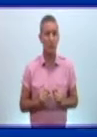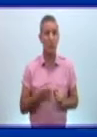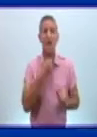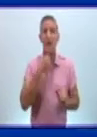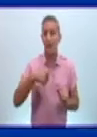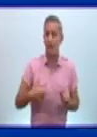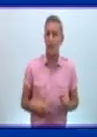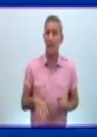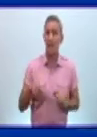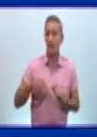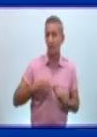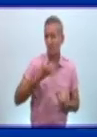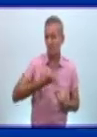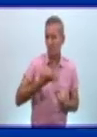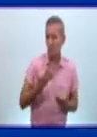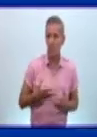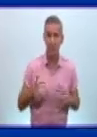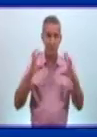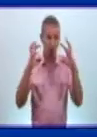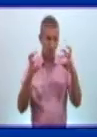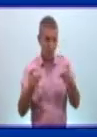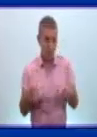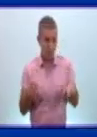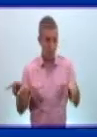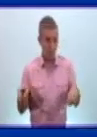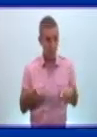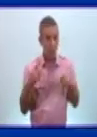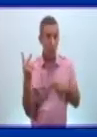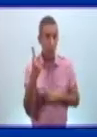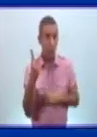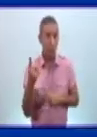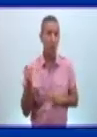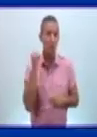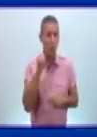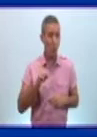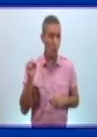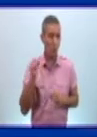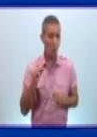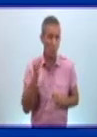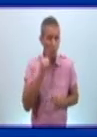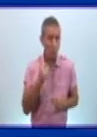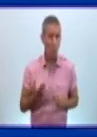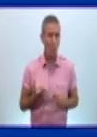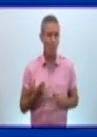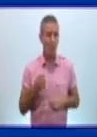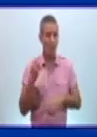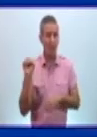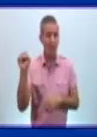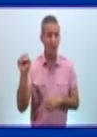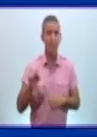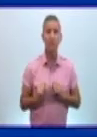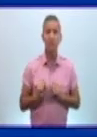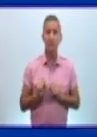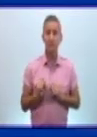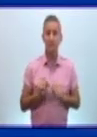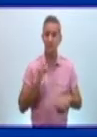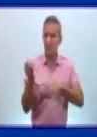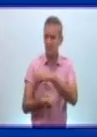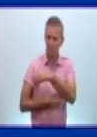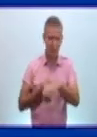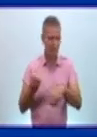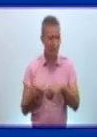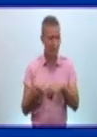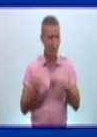hemos mencionado, el resultado de unir 2 o más sustancias sin que ocurra transformación. Y fíjense que la palabra